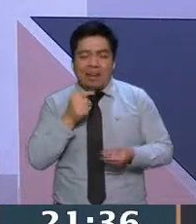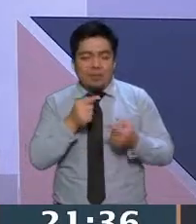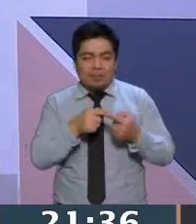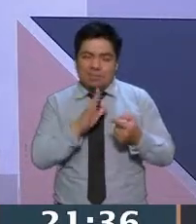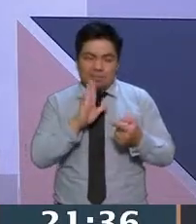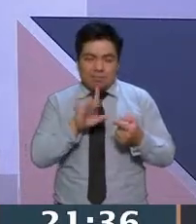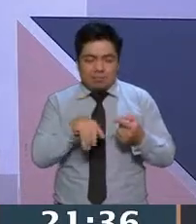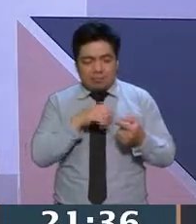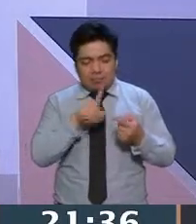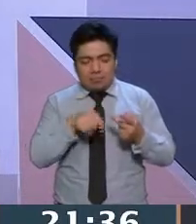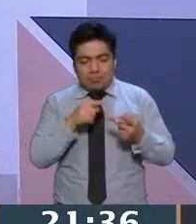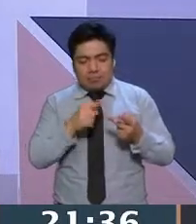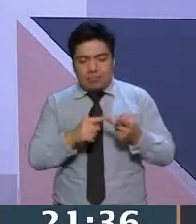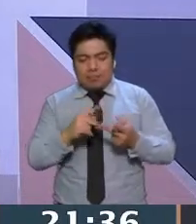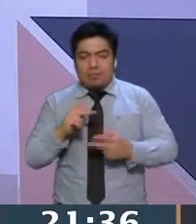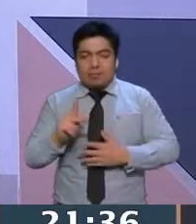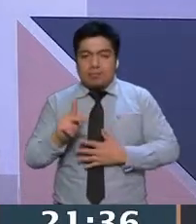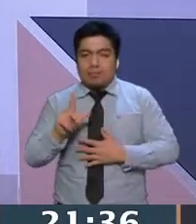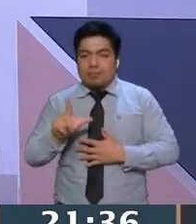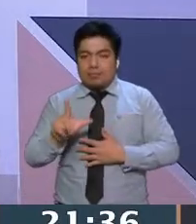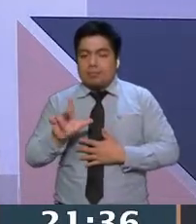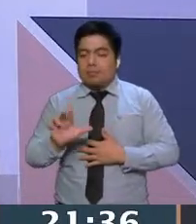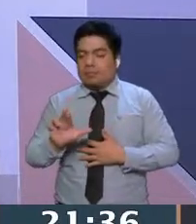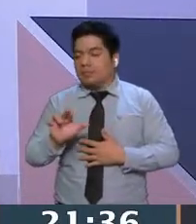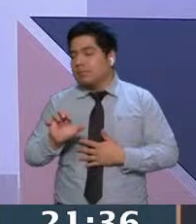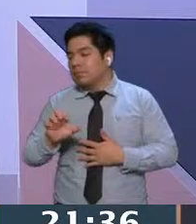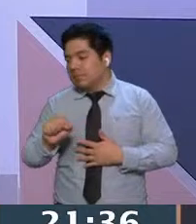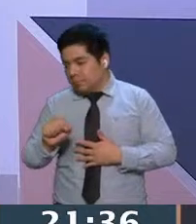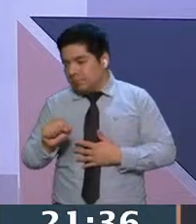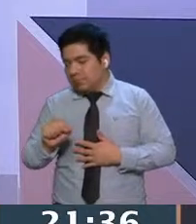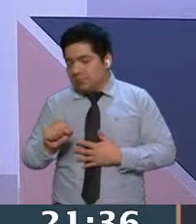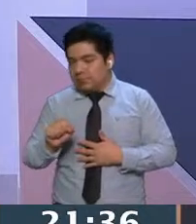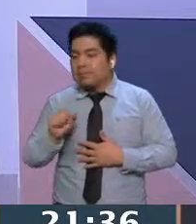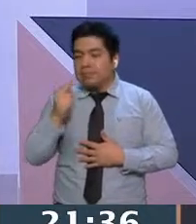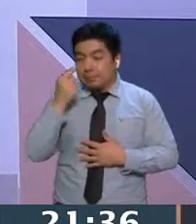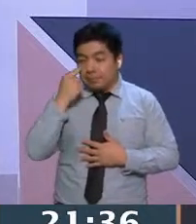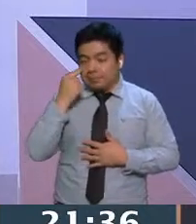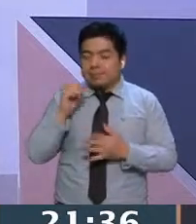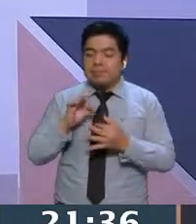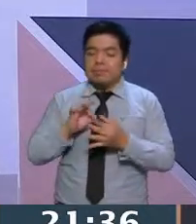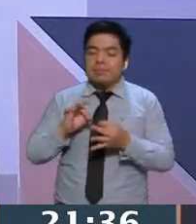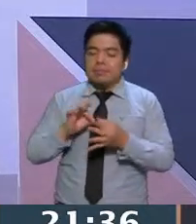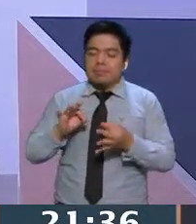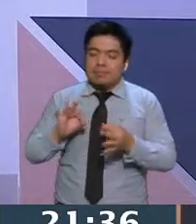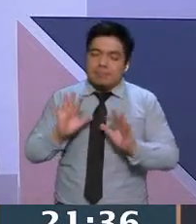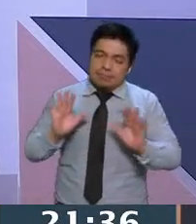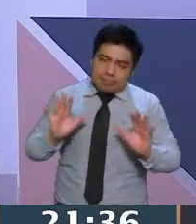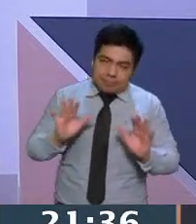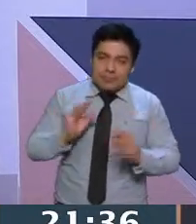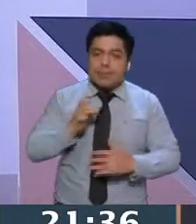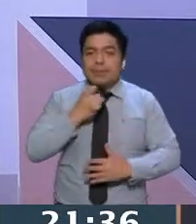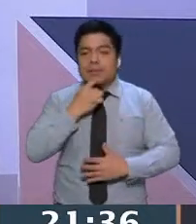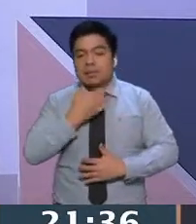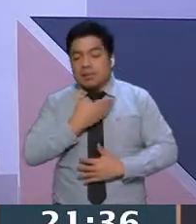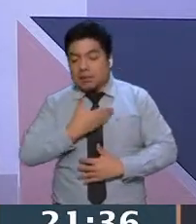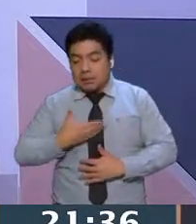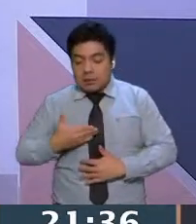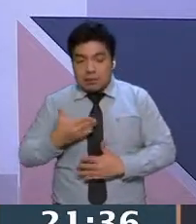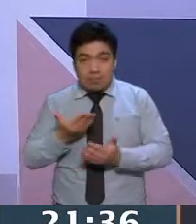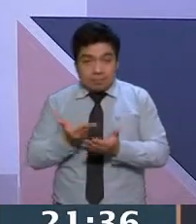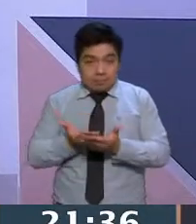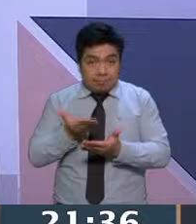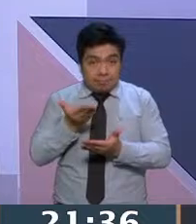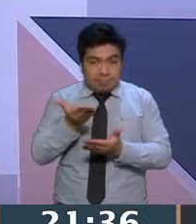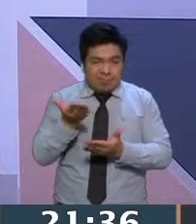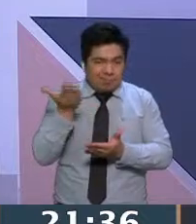cosa es la de los pluris. Y eso a mí me gustaría nada más aclarar algo que es central. López Obrador propone esta vez, a diferencia